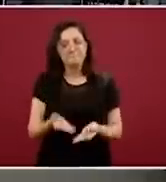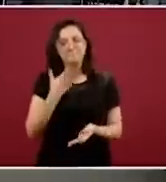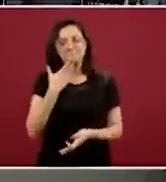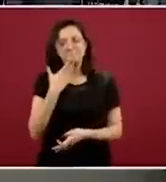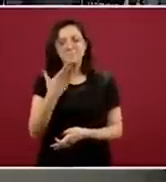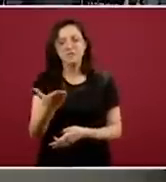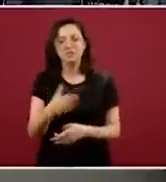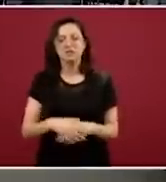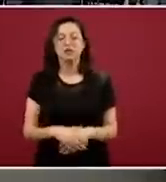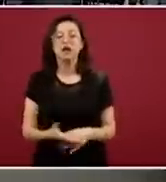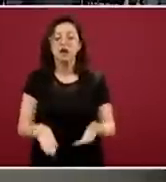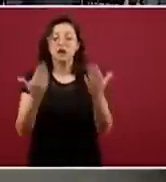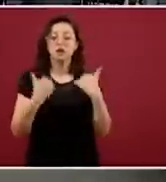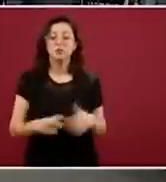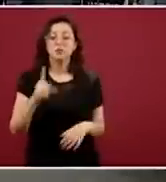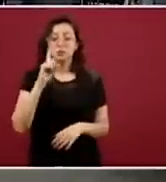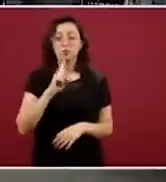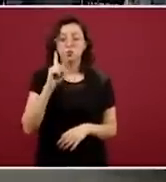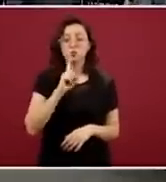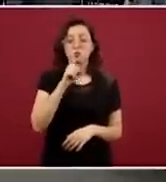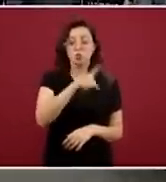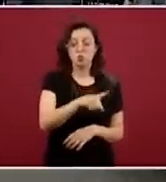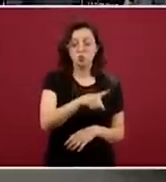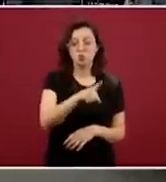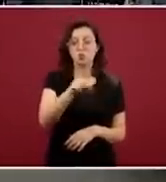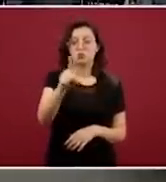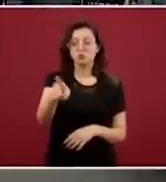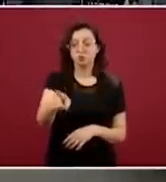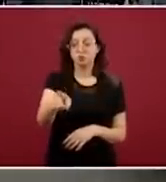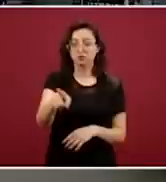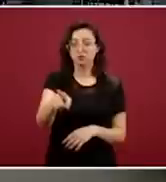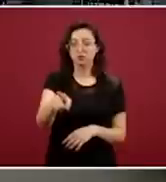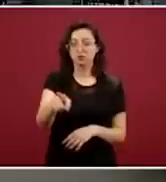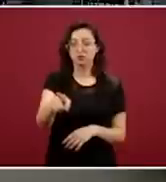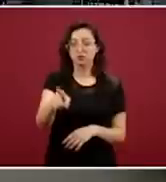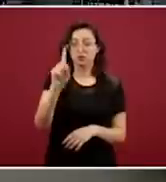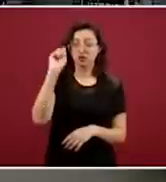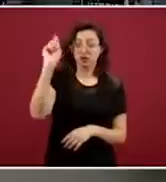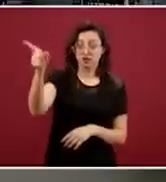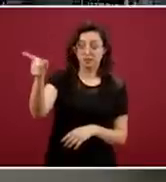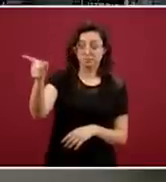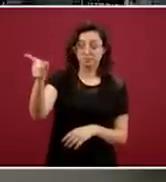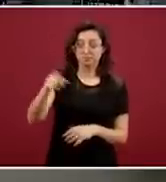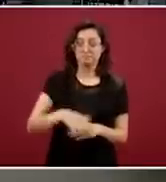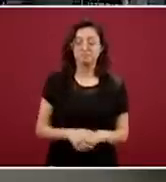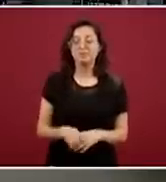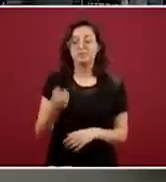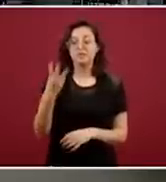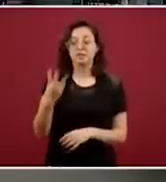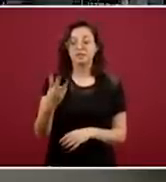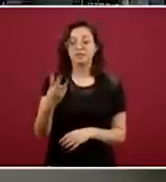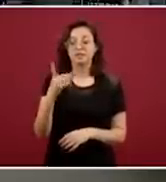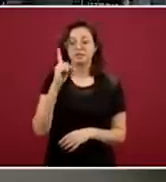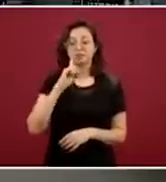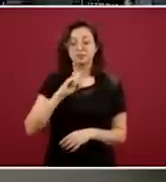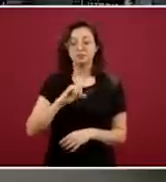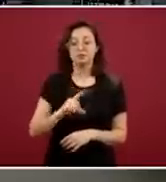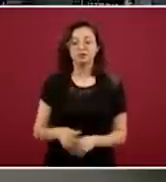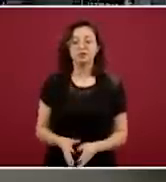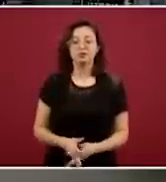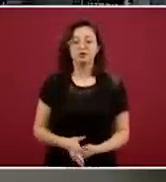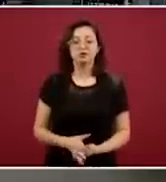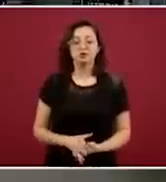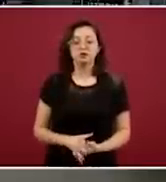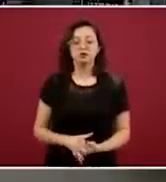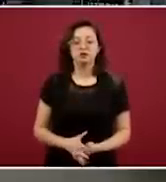Por favor, iban mujeres ahora. Usted, por favor, y allá, por favor. Tres mujeres, por favor. Usted,